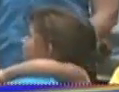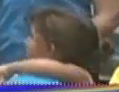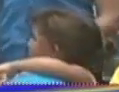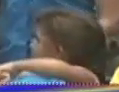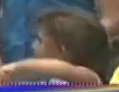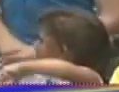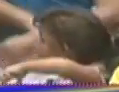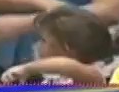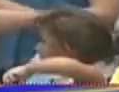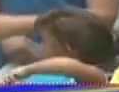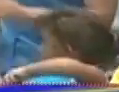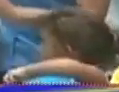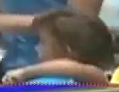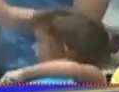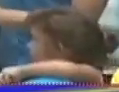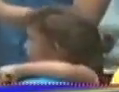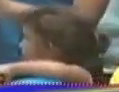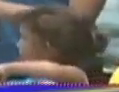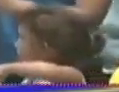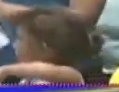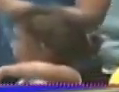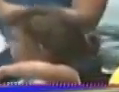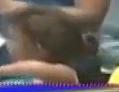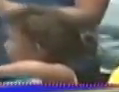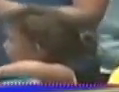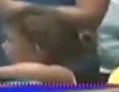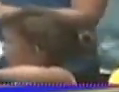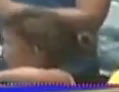Villasmil de la llave de su vivienda, a su niña